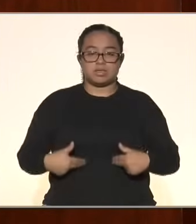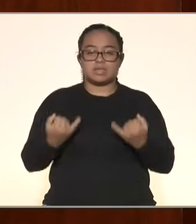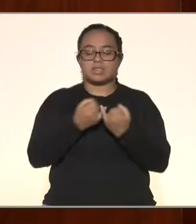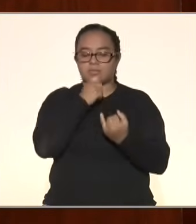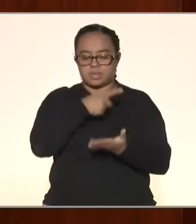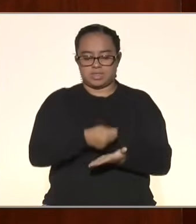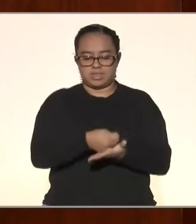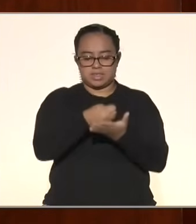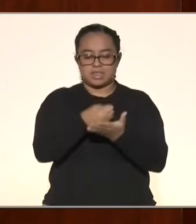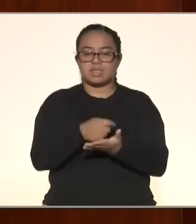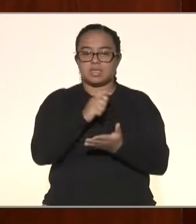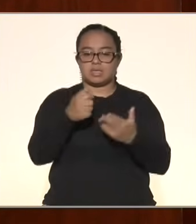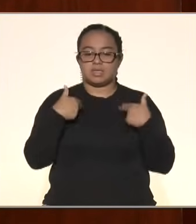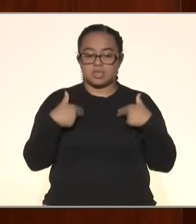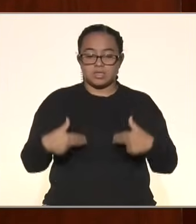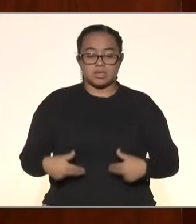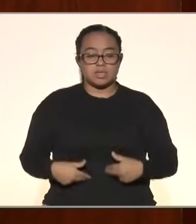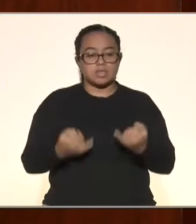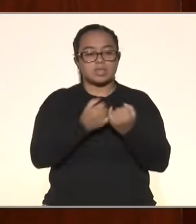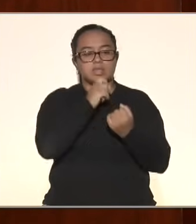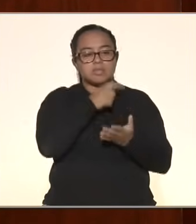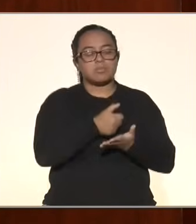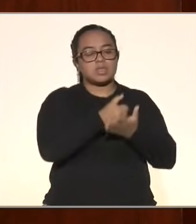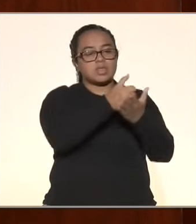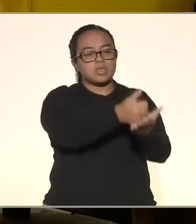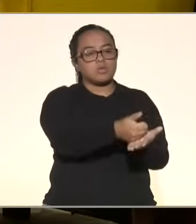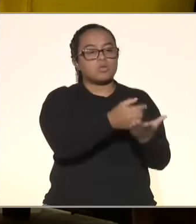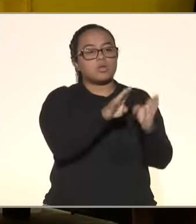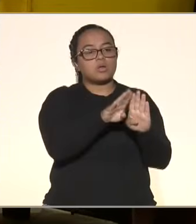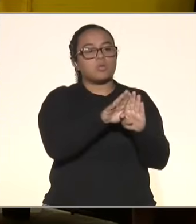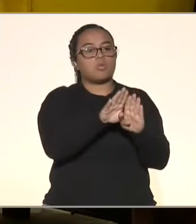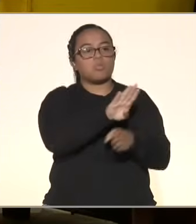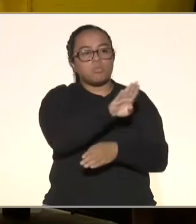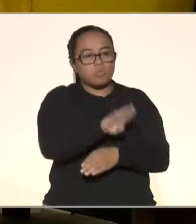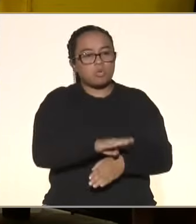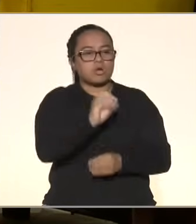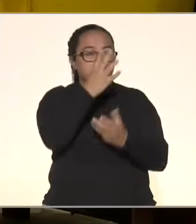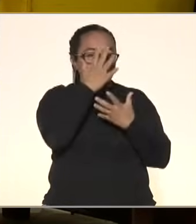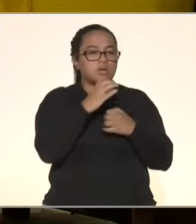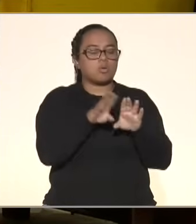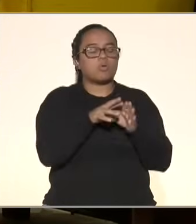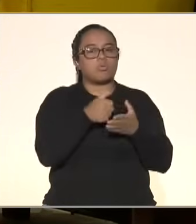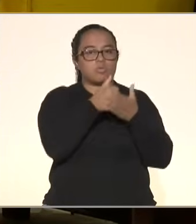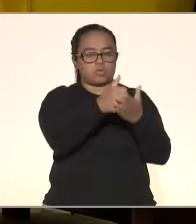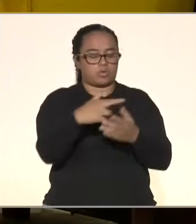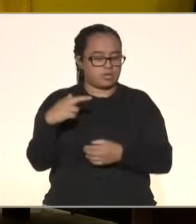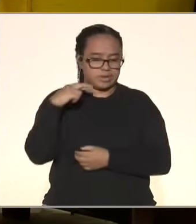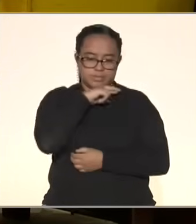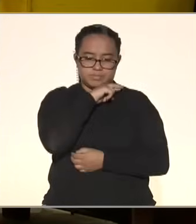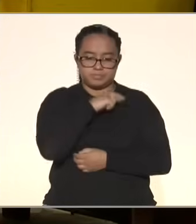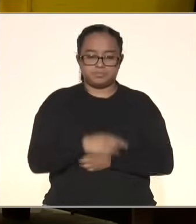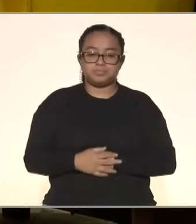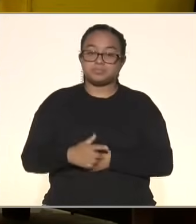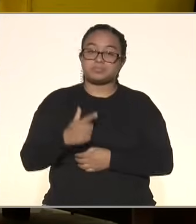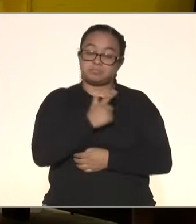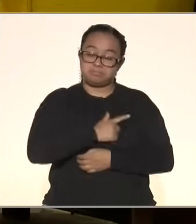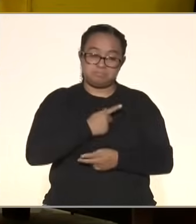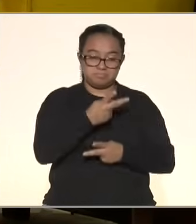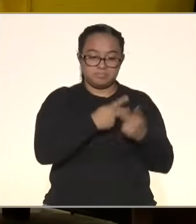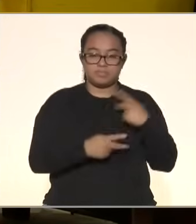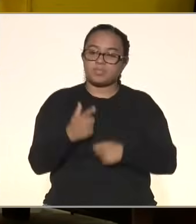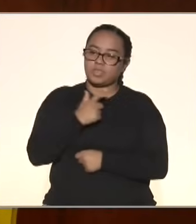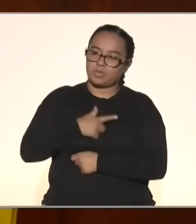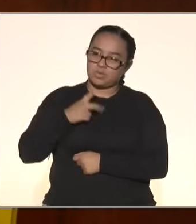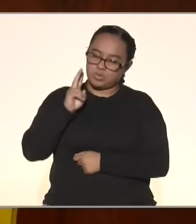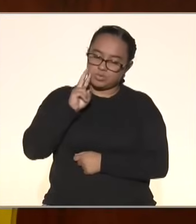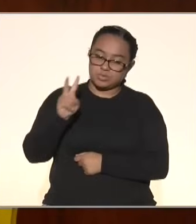humanista y acompañamiento en duelo y primeros auxilios psicológicos. Gaby, ¿cómo estás? Muy bien, gracias. Qué gusto tenerte por aquí. Muchas gracias. Gusto